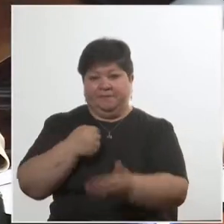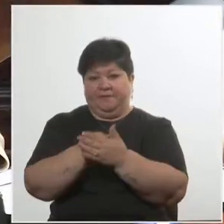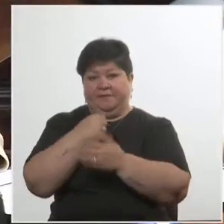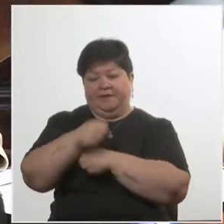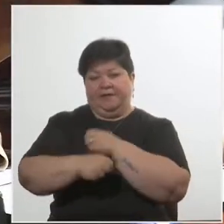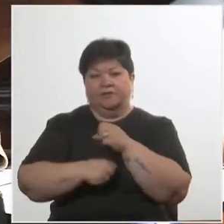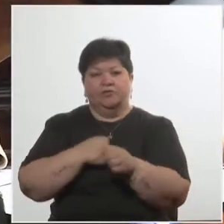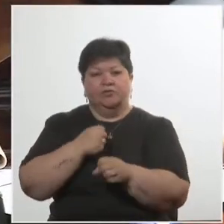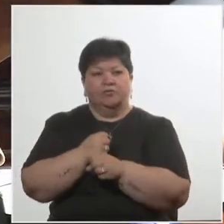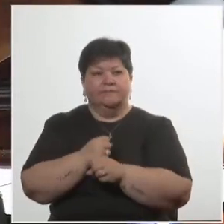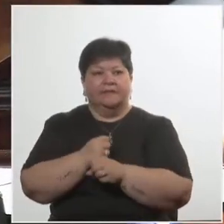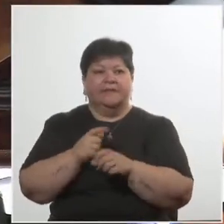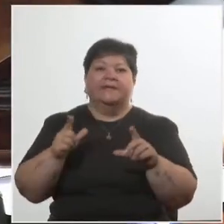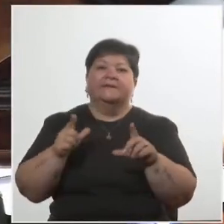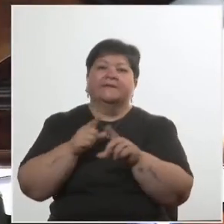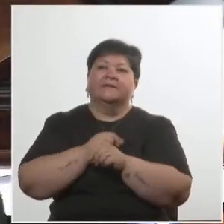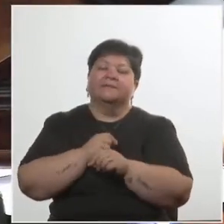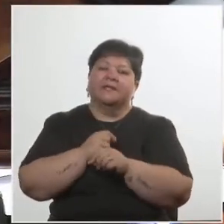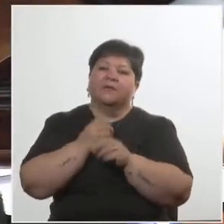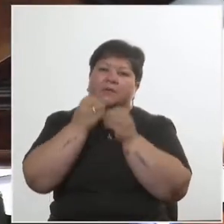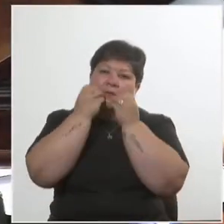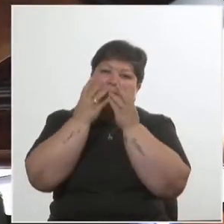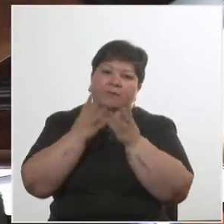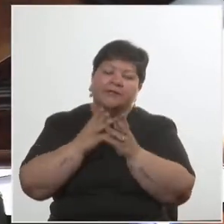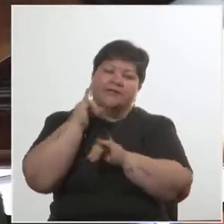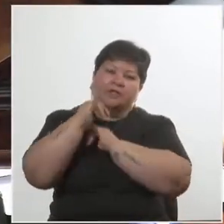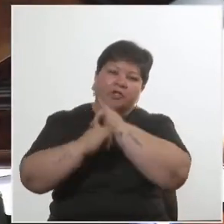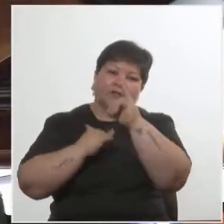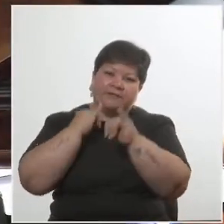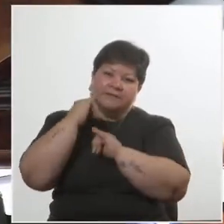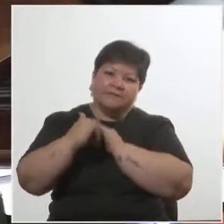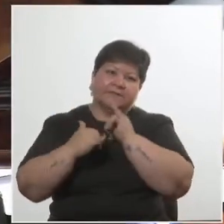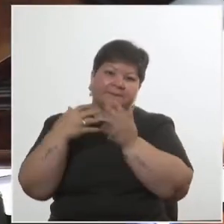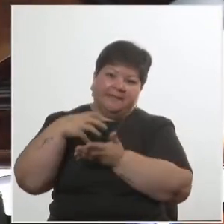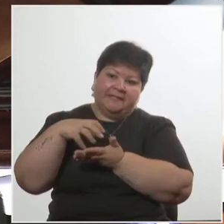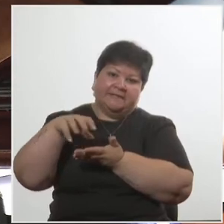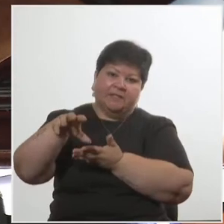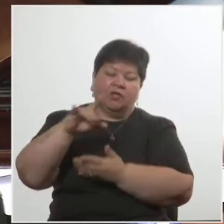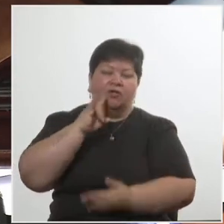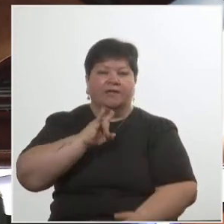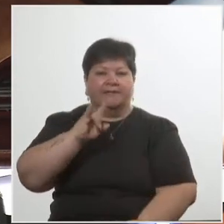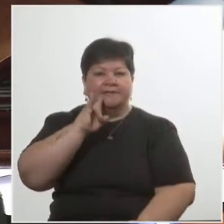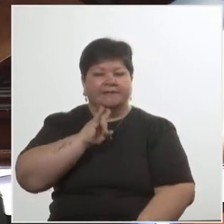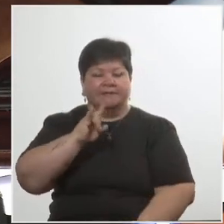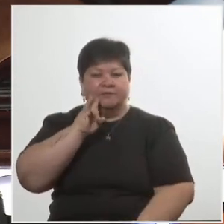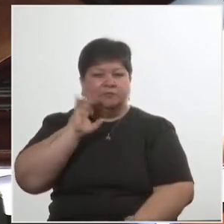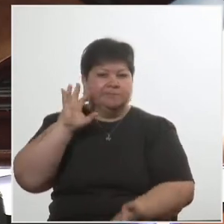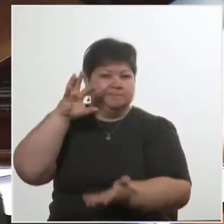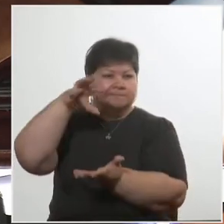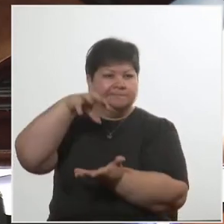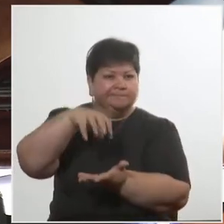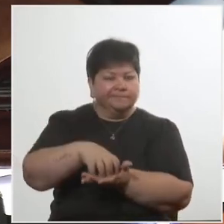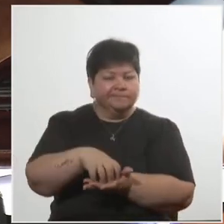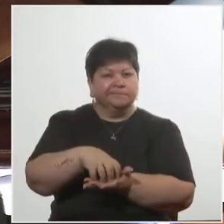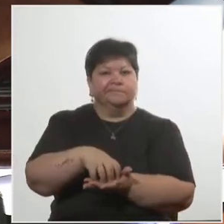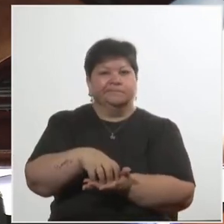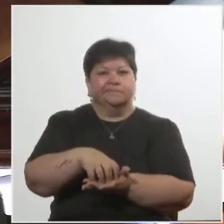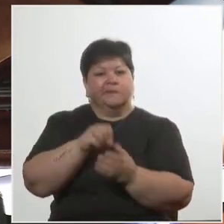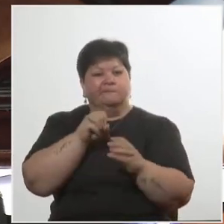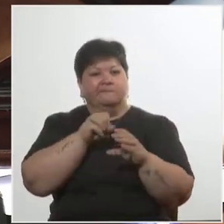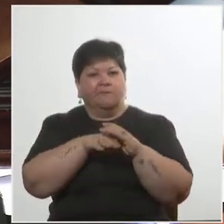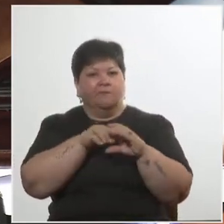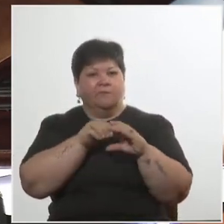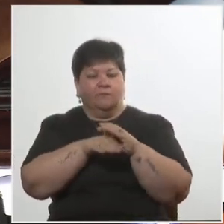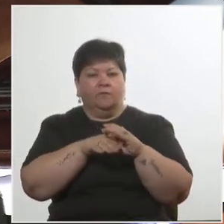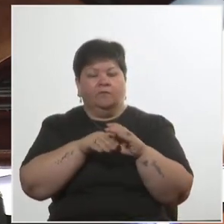termina con una muy buena noticia para para el sector lechero que es la constitución de este fondo